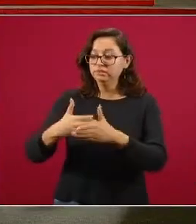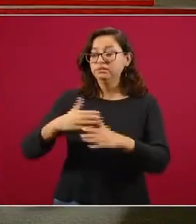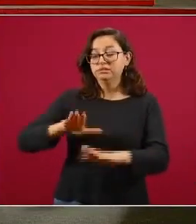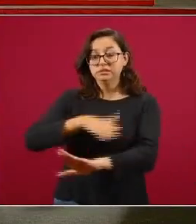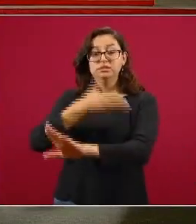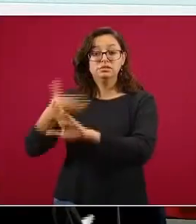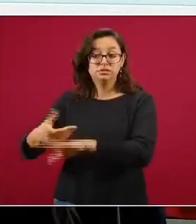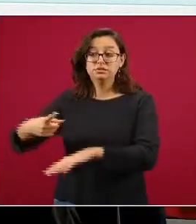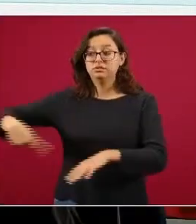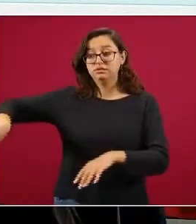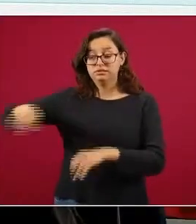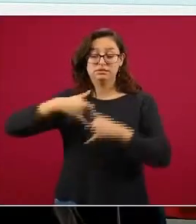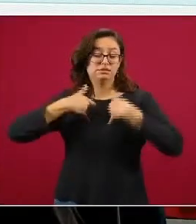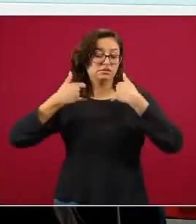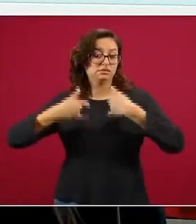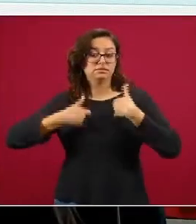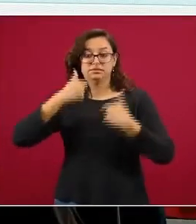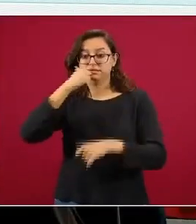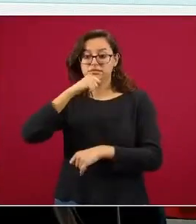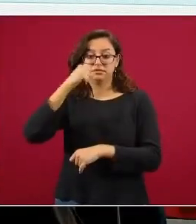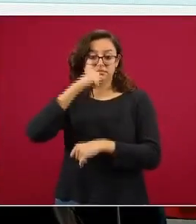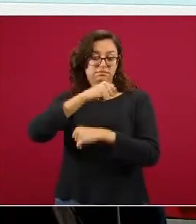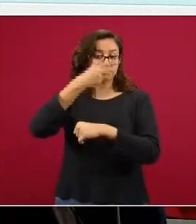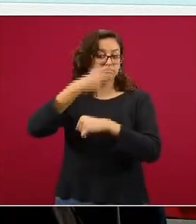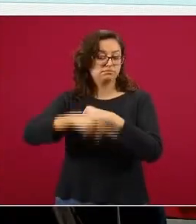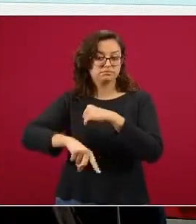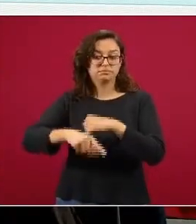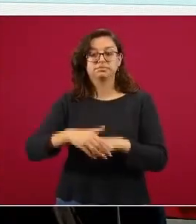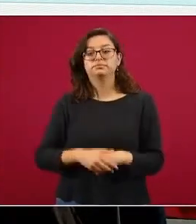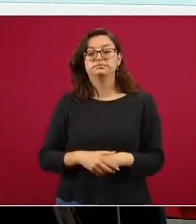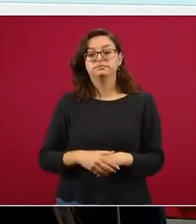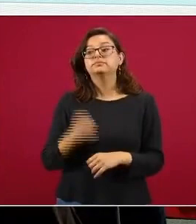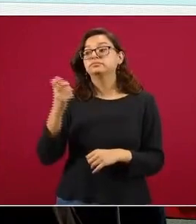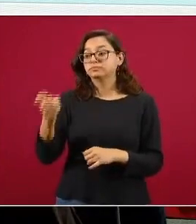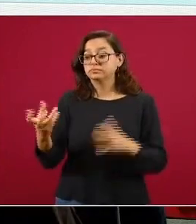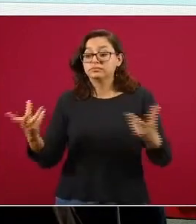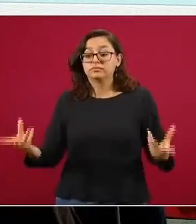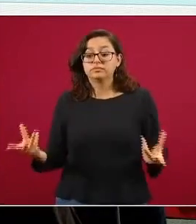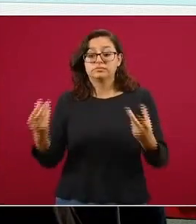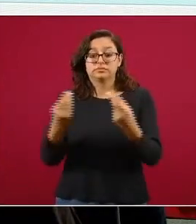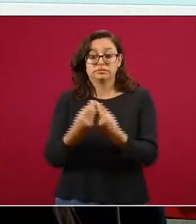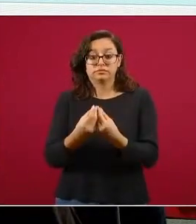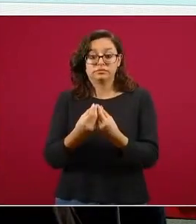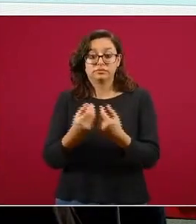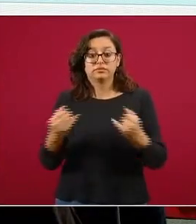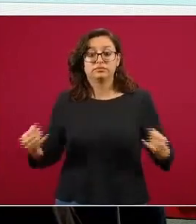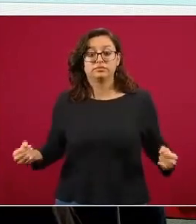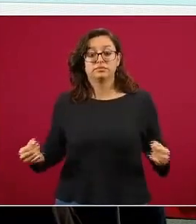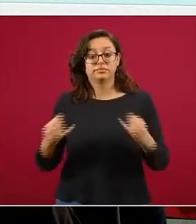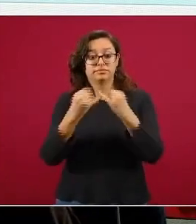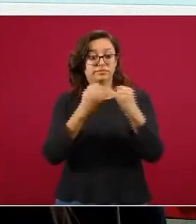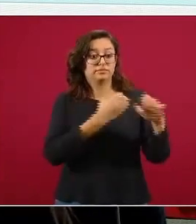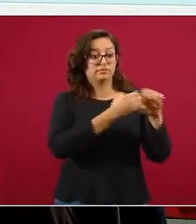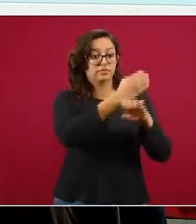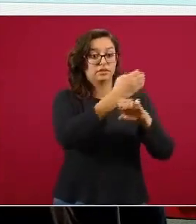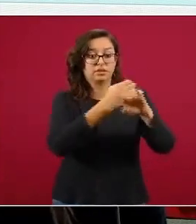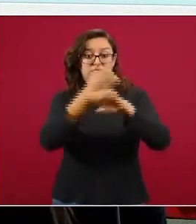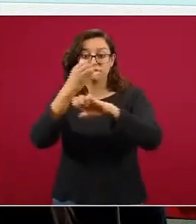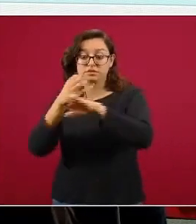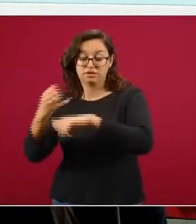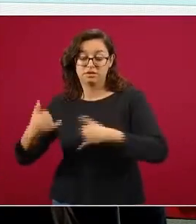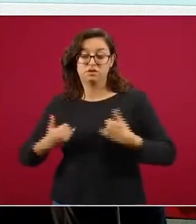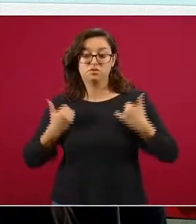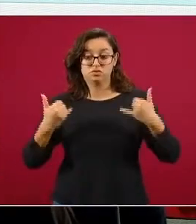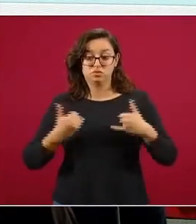Justo este es un programa que también es en coinversión con las instancias estatales de juventud, que son grandes aliados en